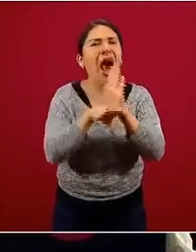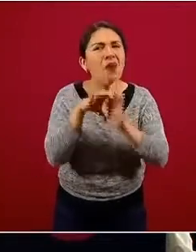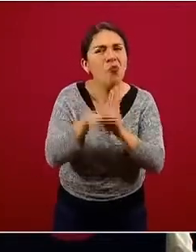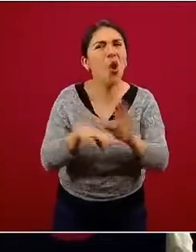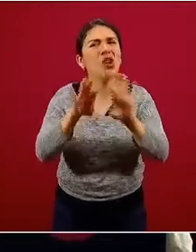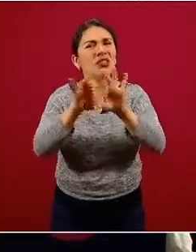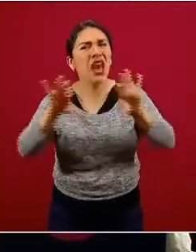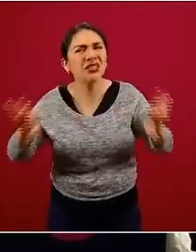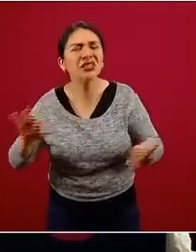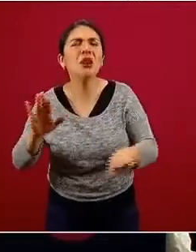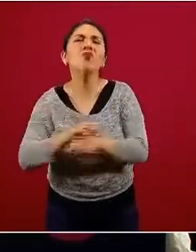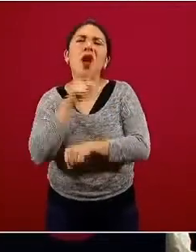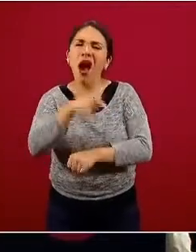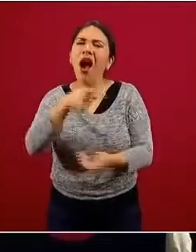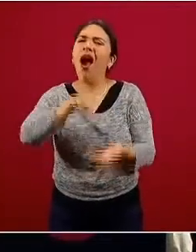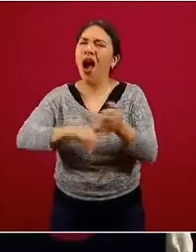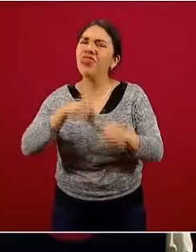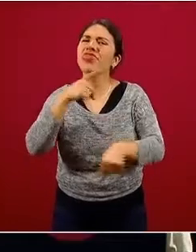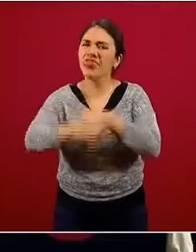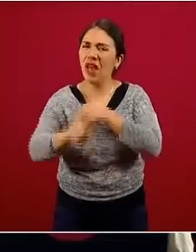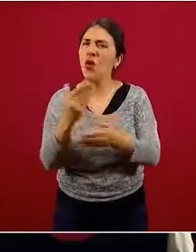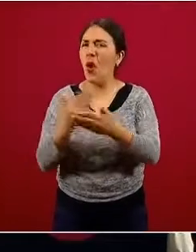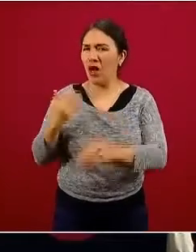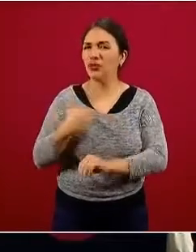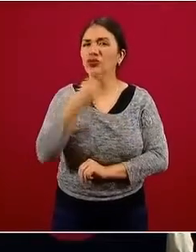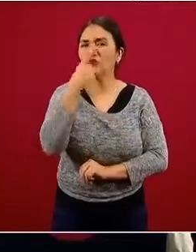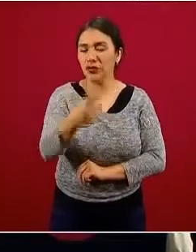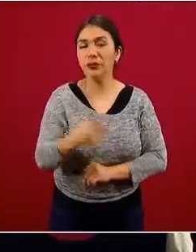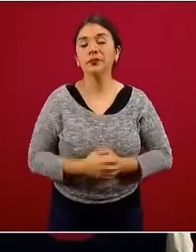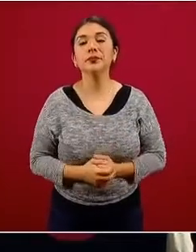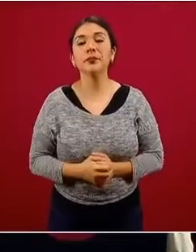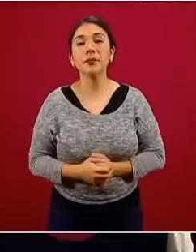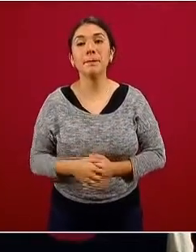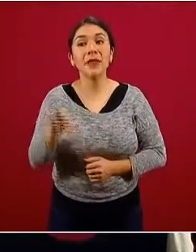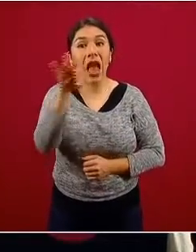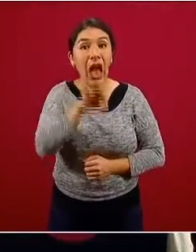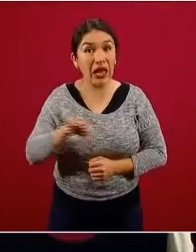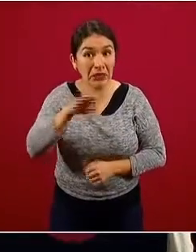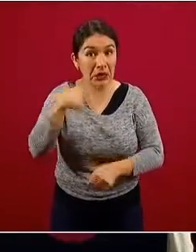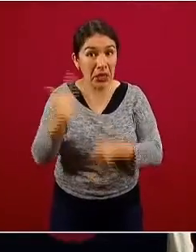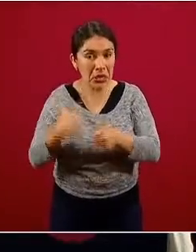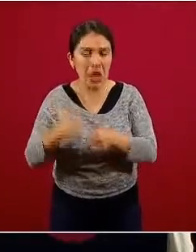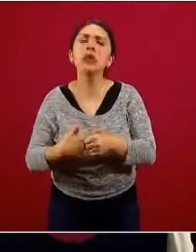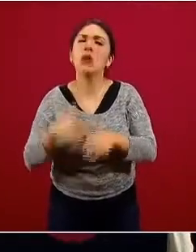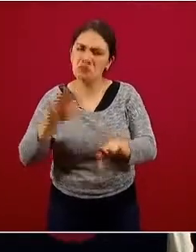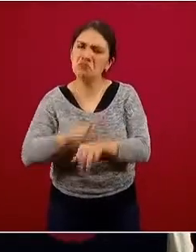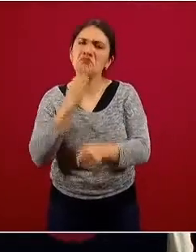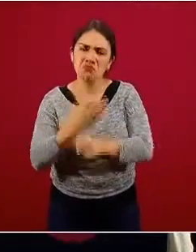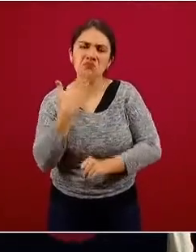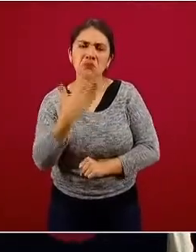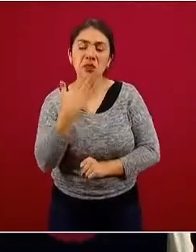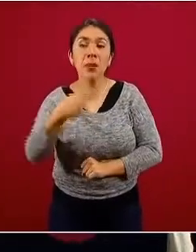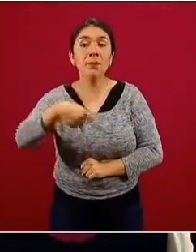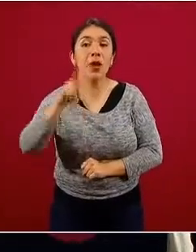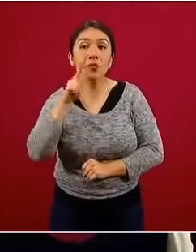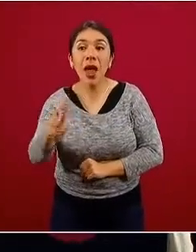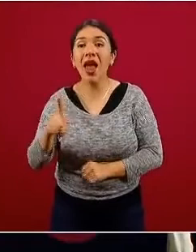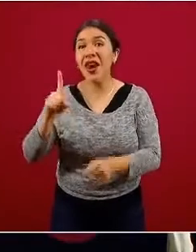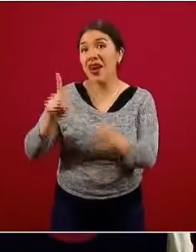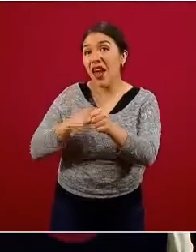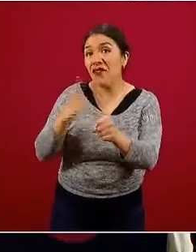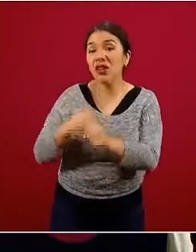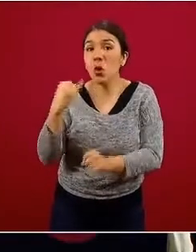embutidos por el daño que yo ya mencioné que causan. Aceites y grasas más o menos bien, pero vean, bebidas